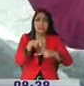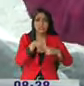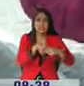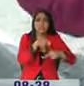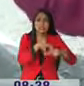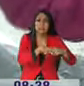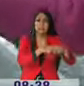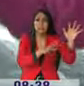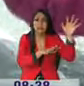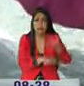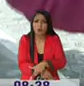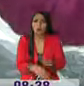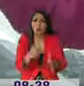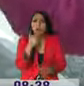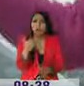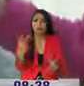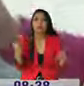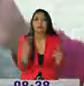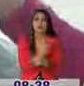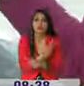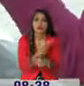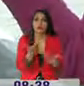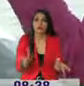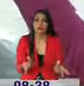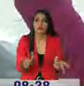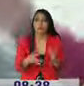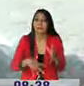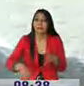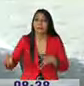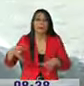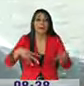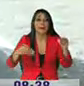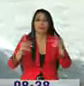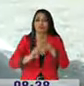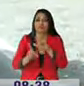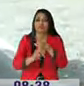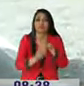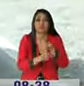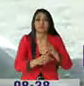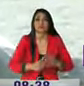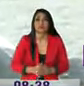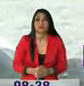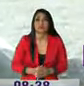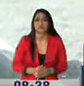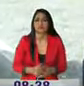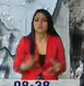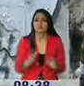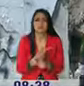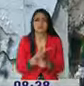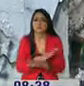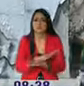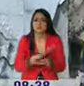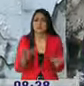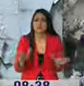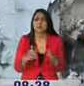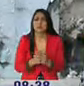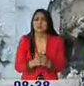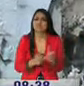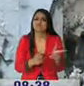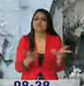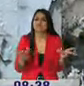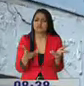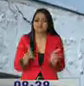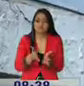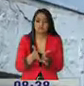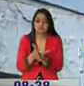y de repente Va cayendo pedazos pedazos y salen corriendo los chicos está muy grave esto la estructura está ubicada en el